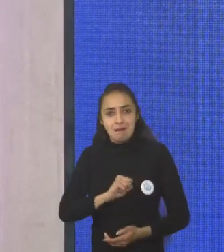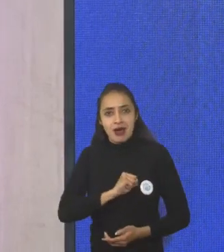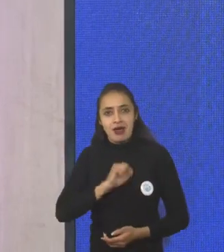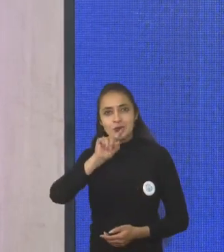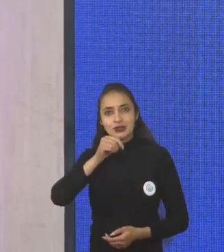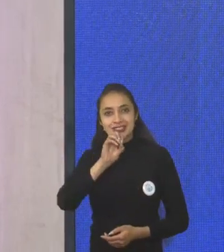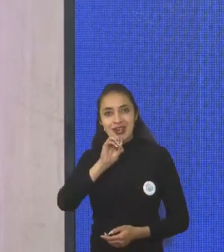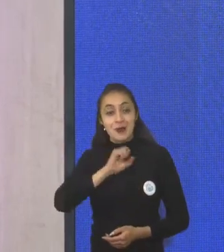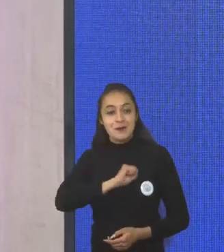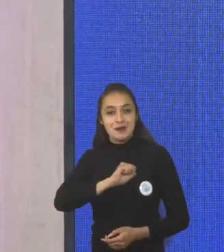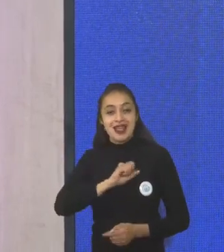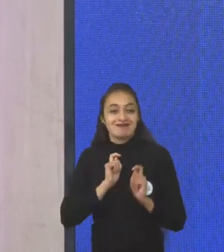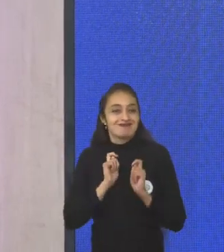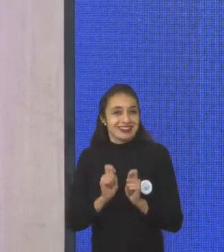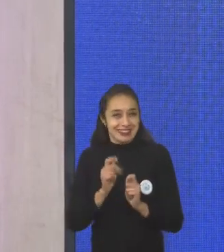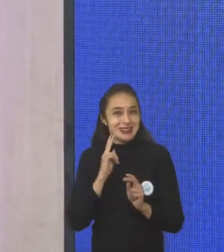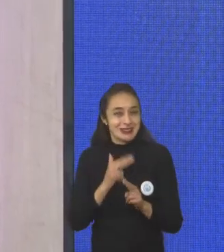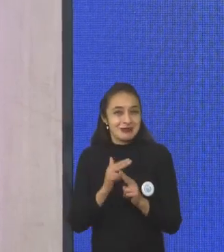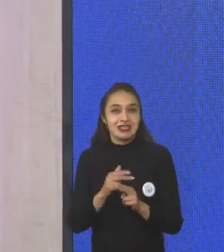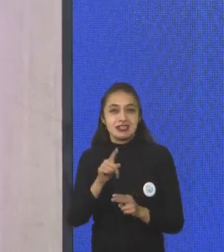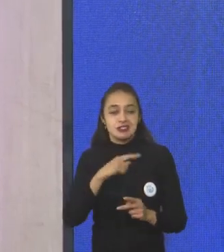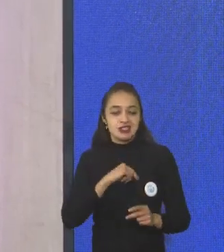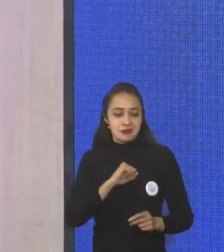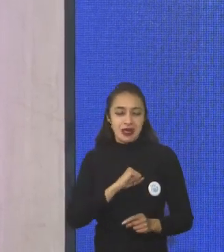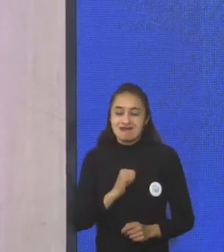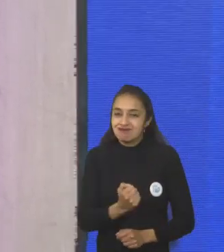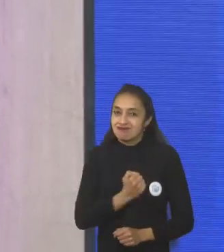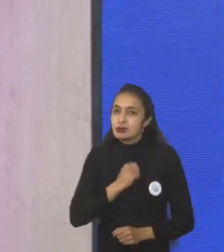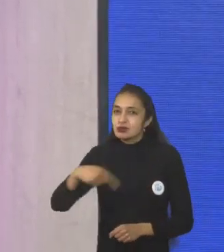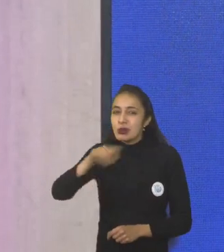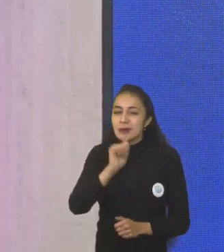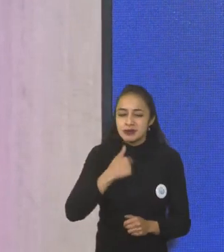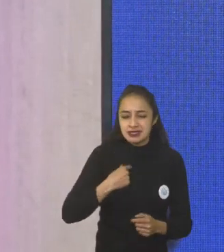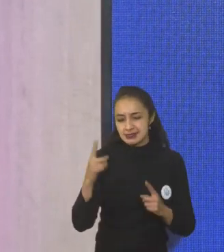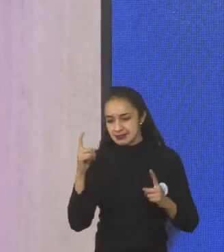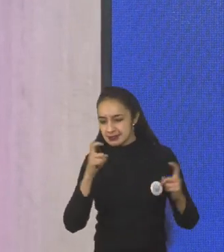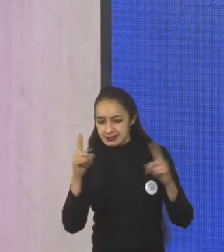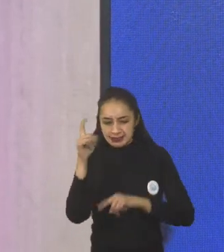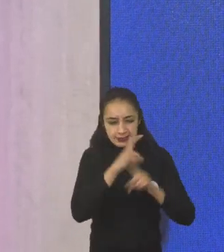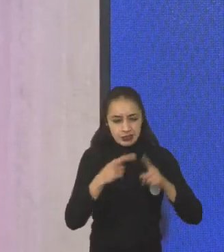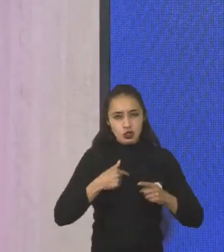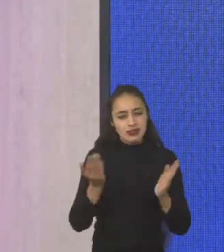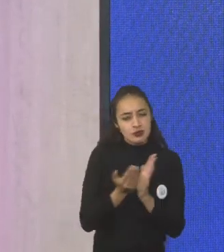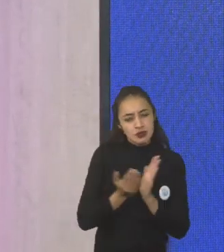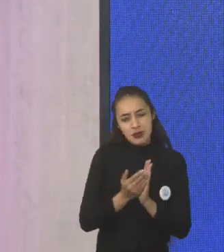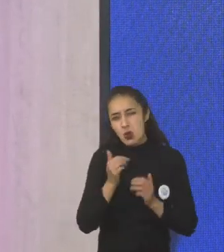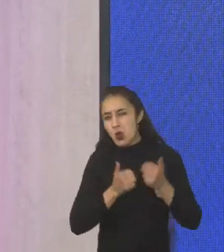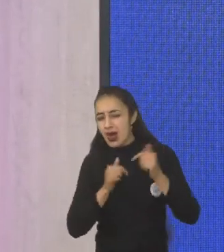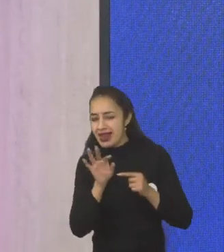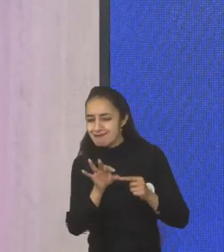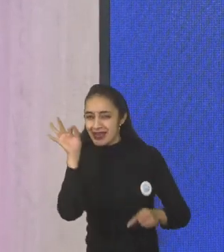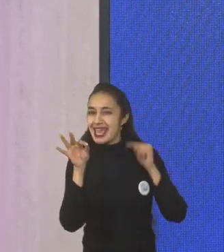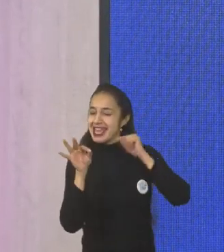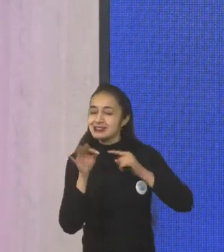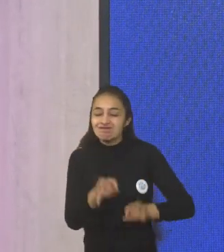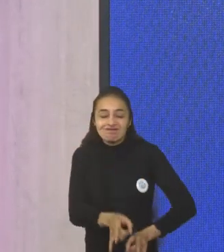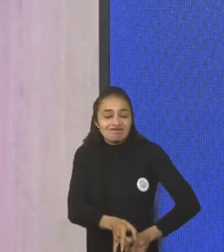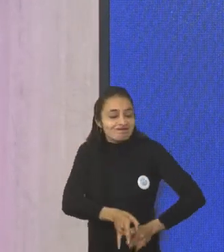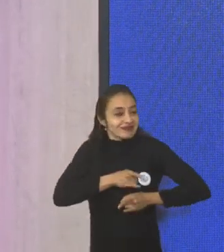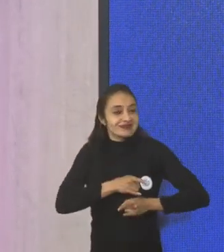4.0. Encuentren qué les mueve el corazón dentro de su carrera. Encuentren qué les